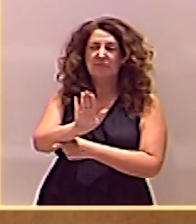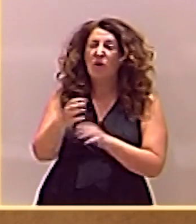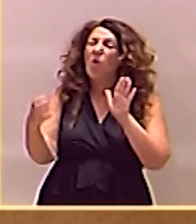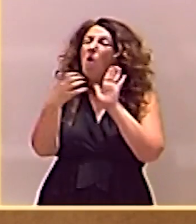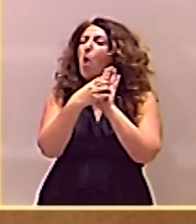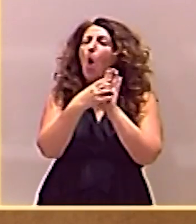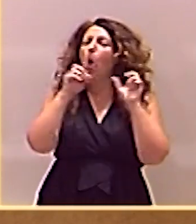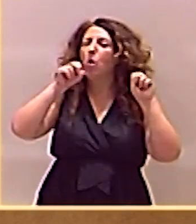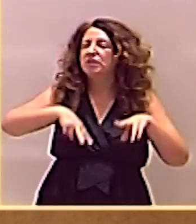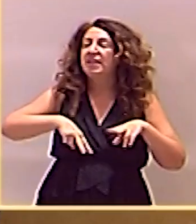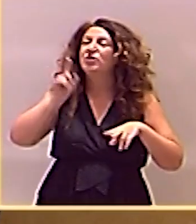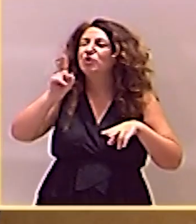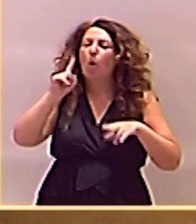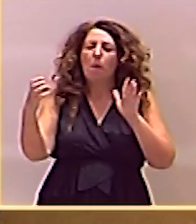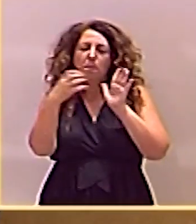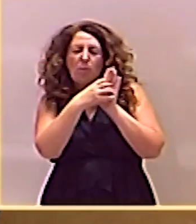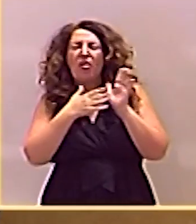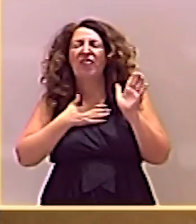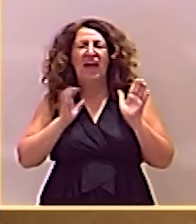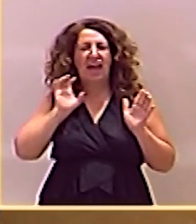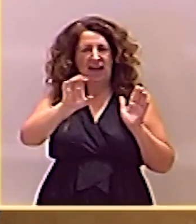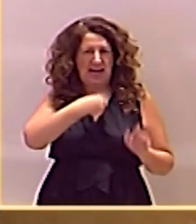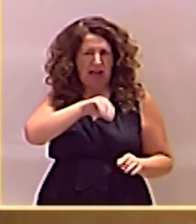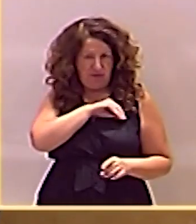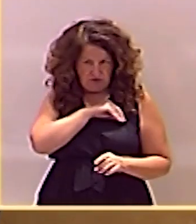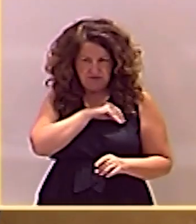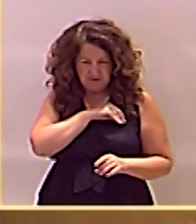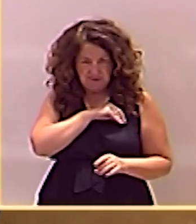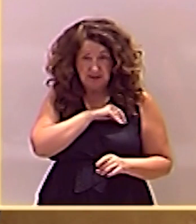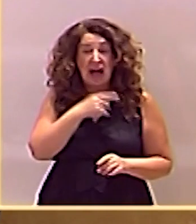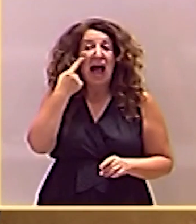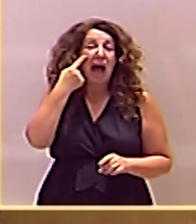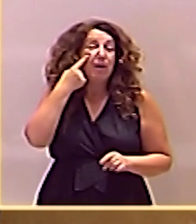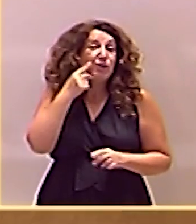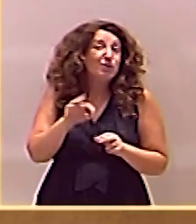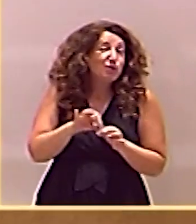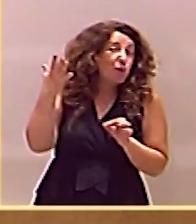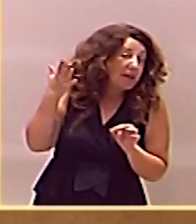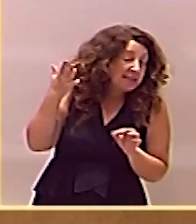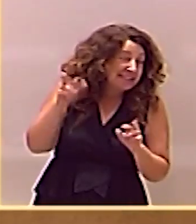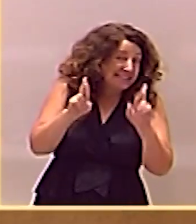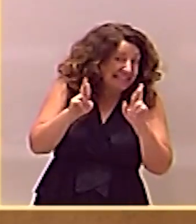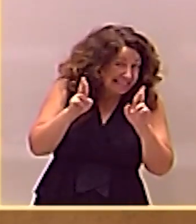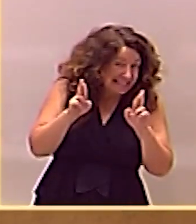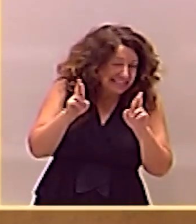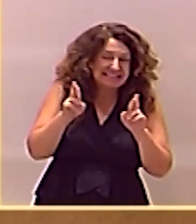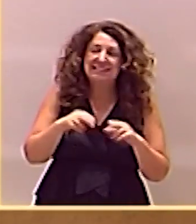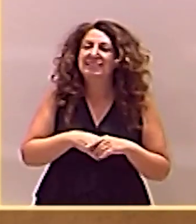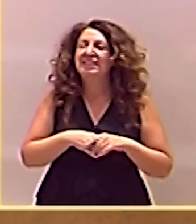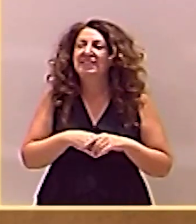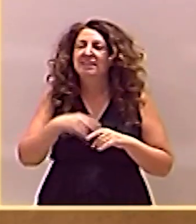con o escudo de nosa nación. Espero tener máis sorte que as anteriores. Me gustaría tener a súa previamente.